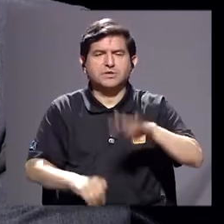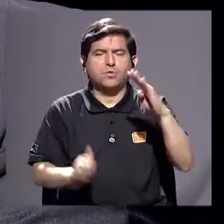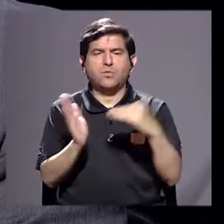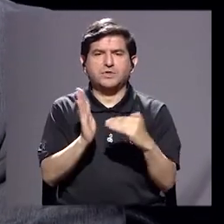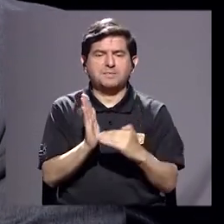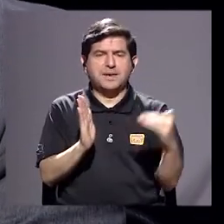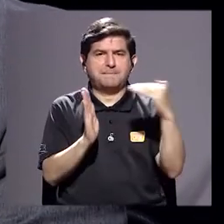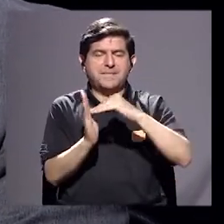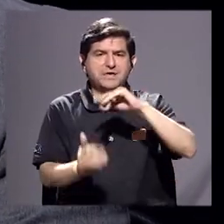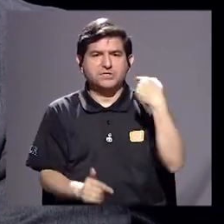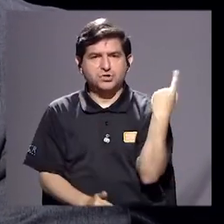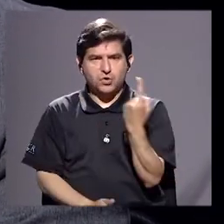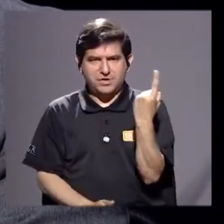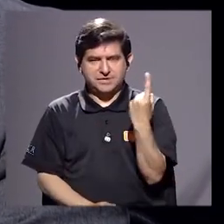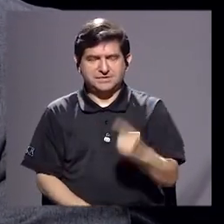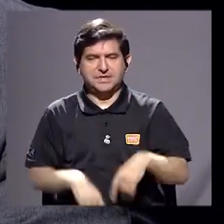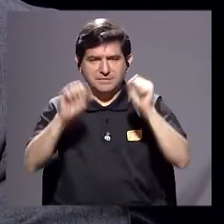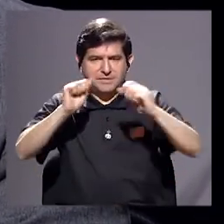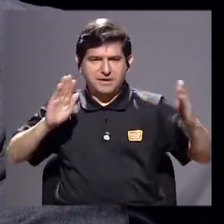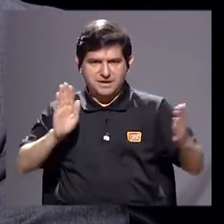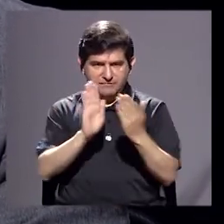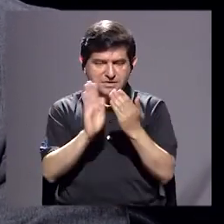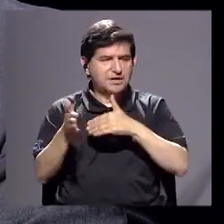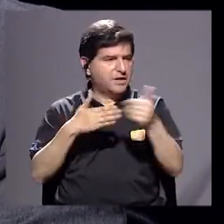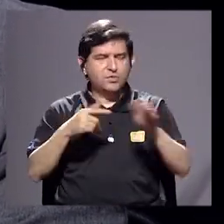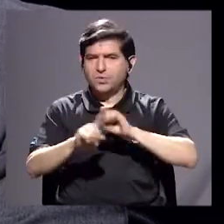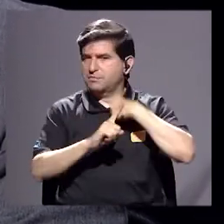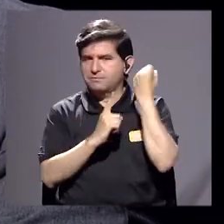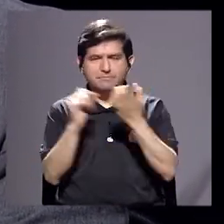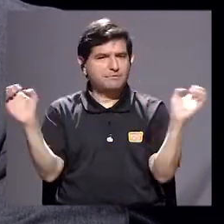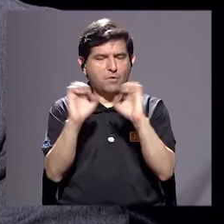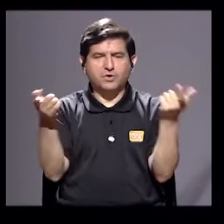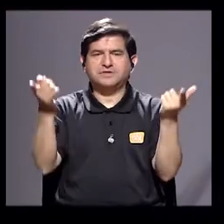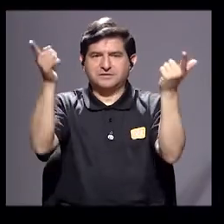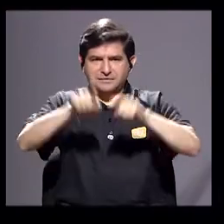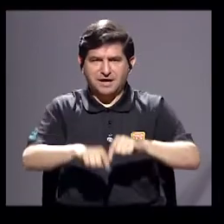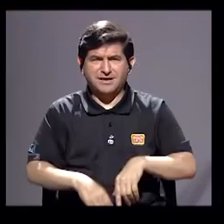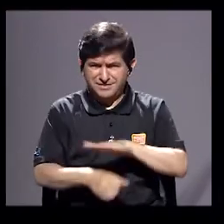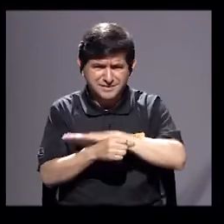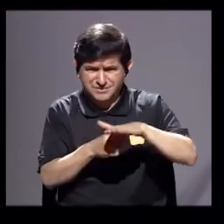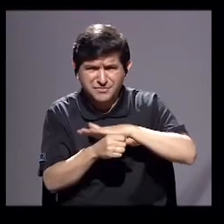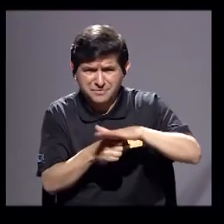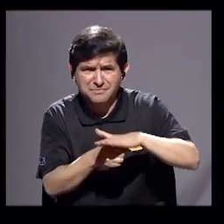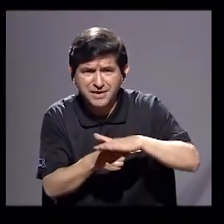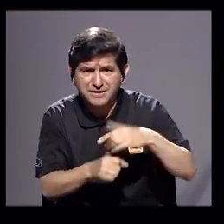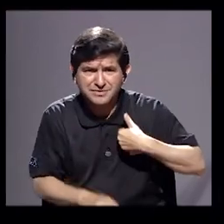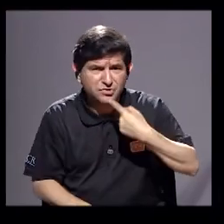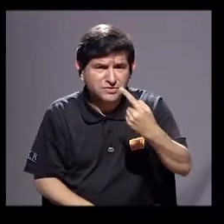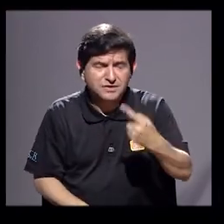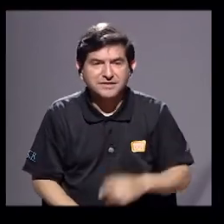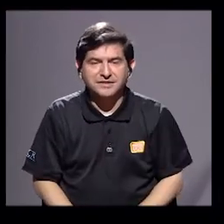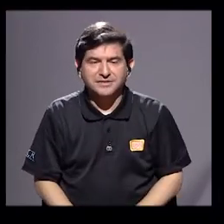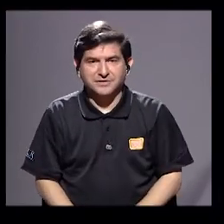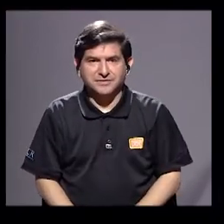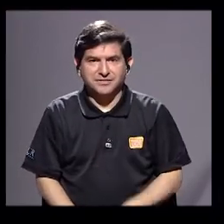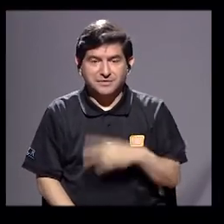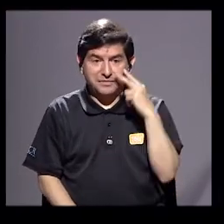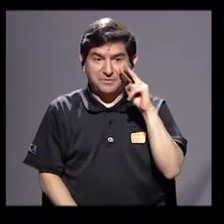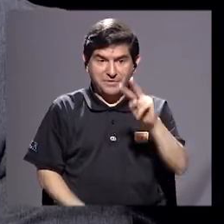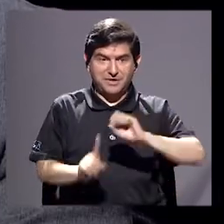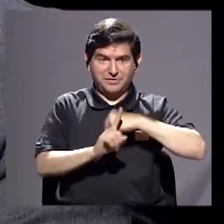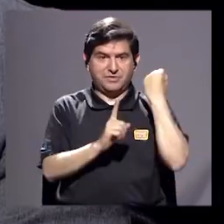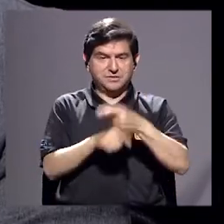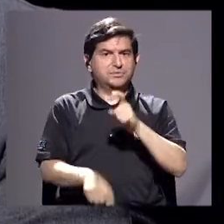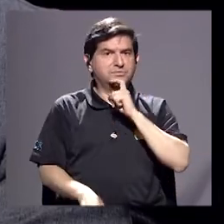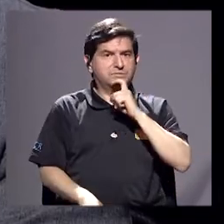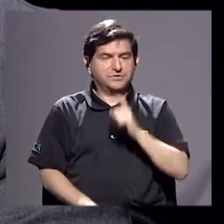siempre para poder enfrentar cualquier situación de emergencia que se presta en día suficiente de elección de los digo porque es que ese panorama es complejo